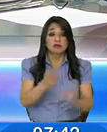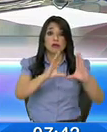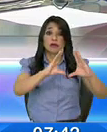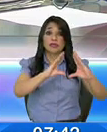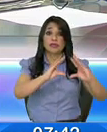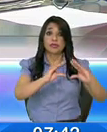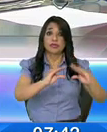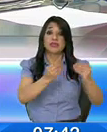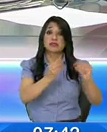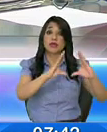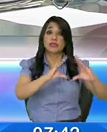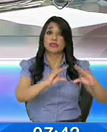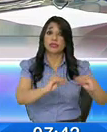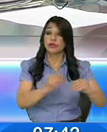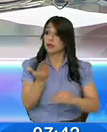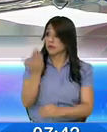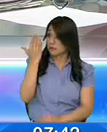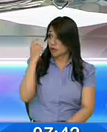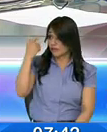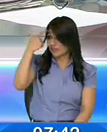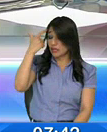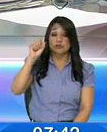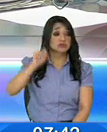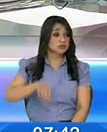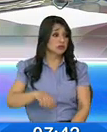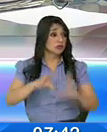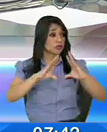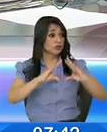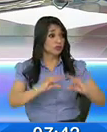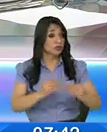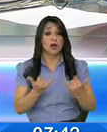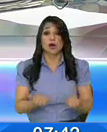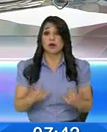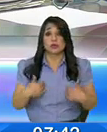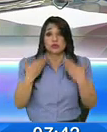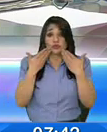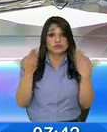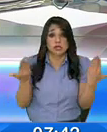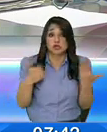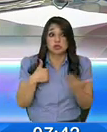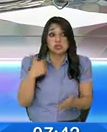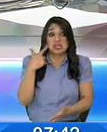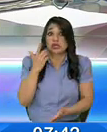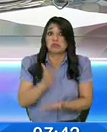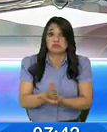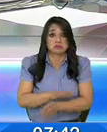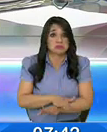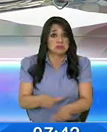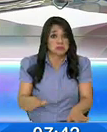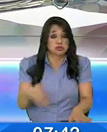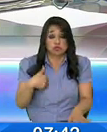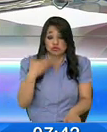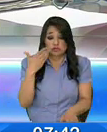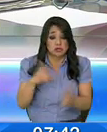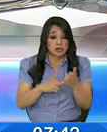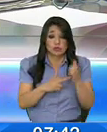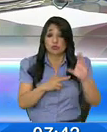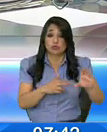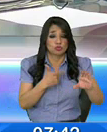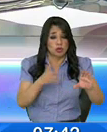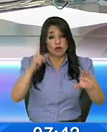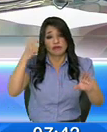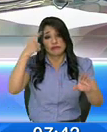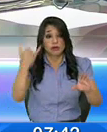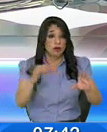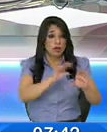monetaria en el govern anterior en el gobierno anterior no sé ahora creo que ya no podría no ya no existen recursos entonces el gobierno